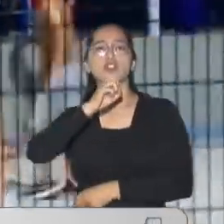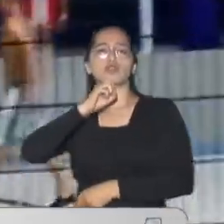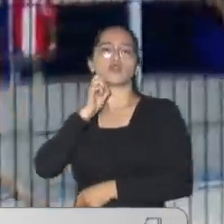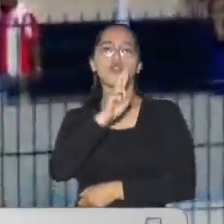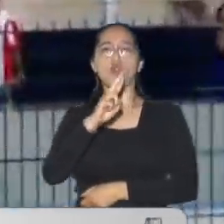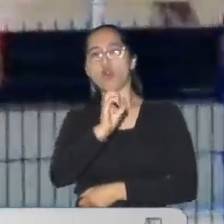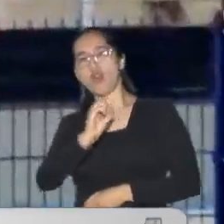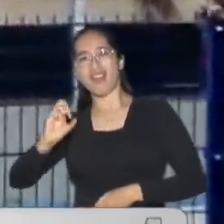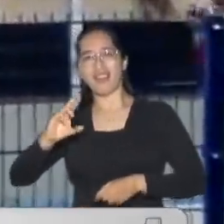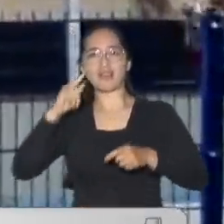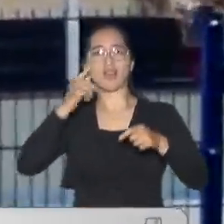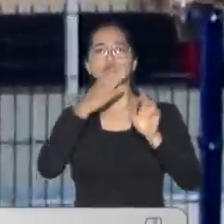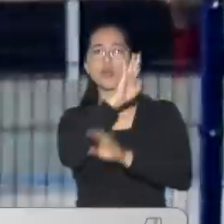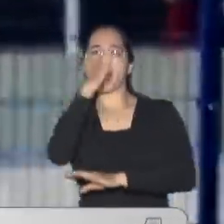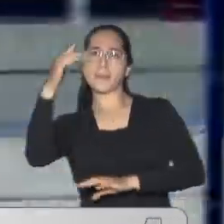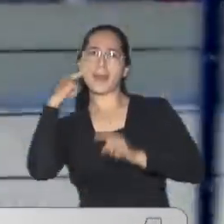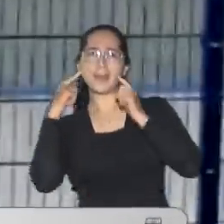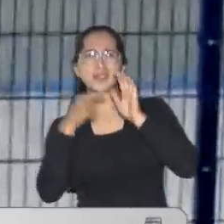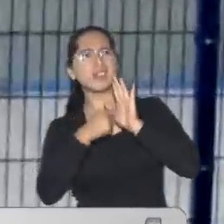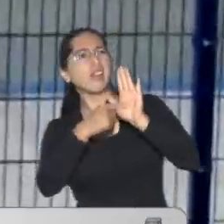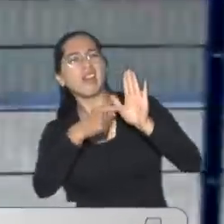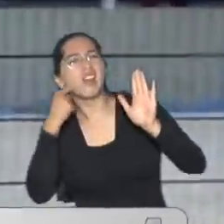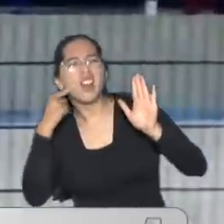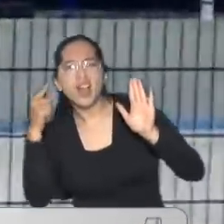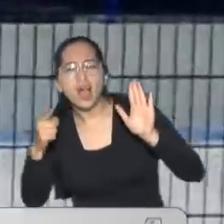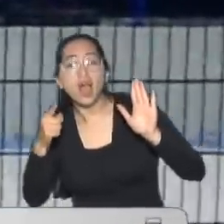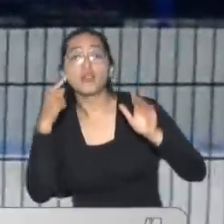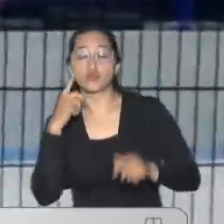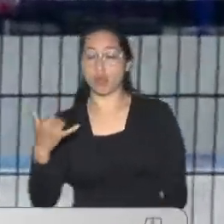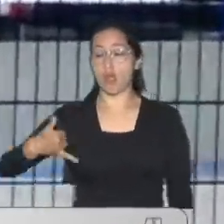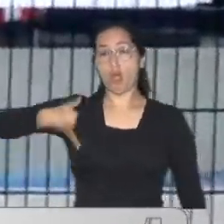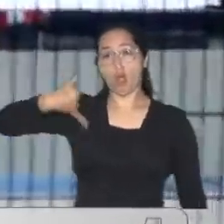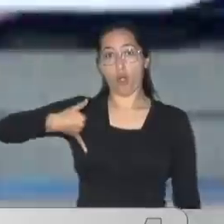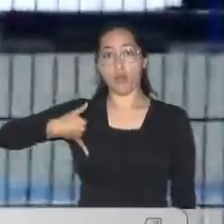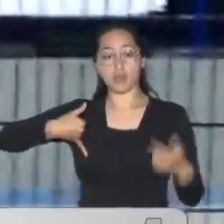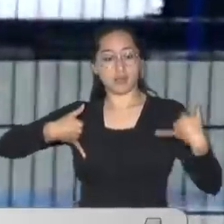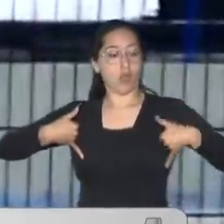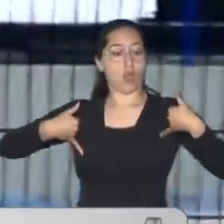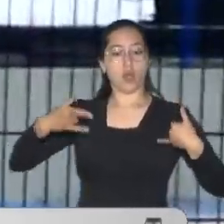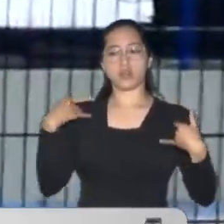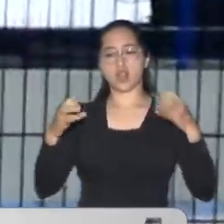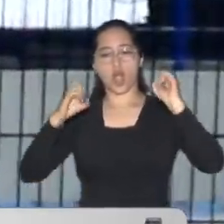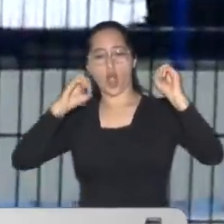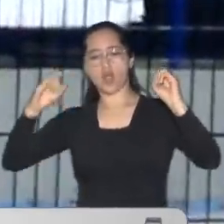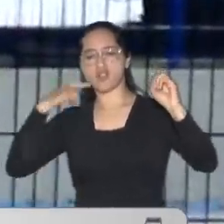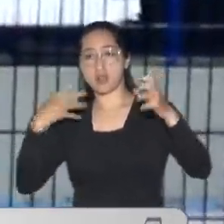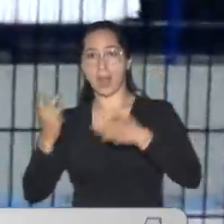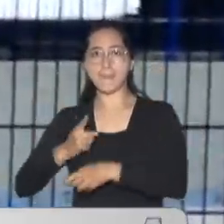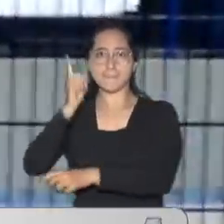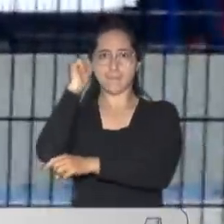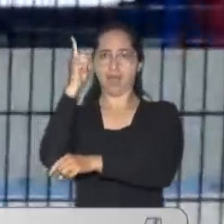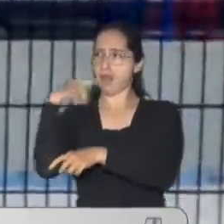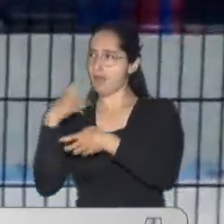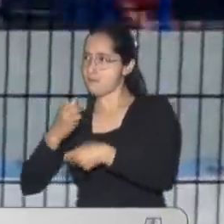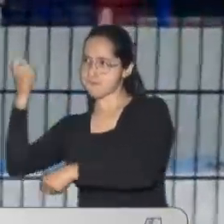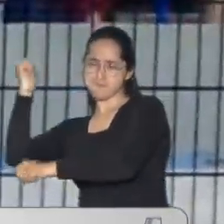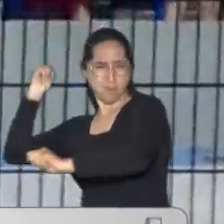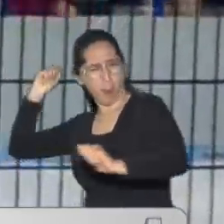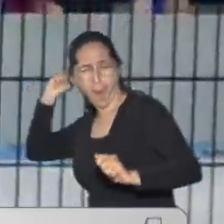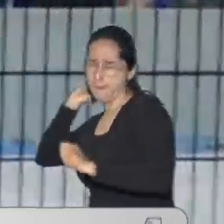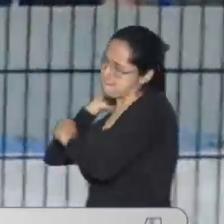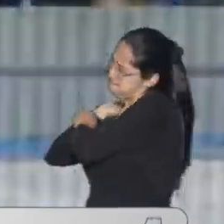de Barranquilla. Es la violenta agresión de un joven contra otro con un bate, lo golpea, cae al